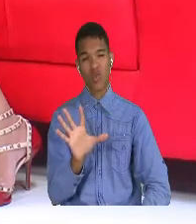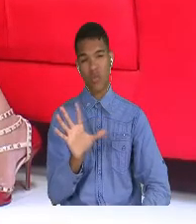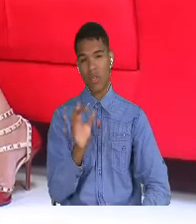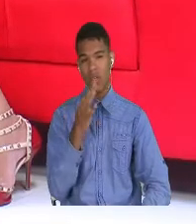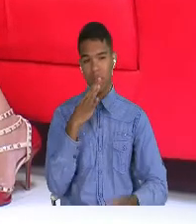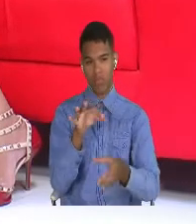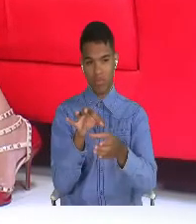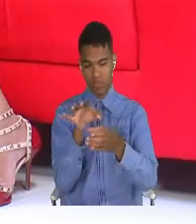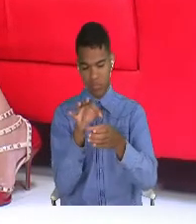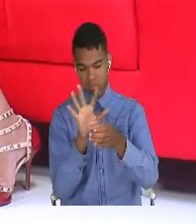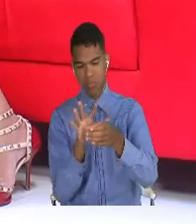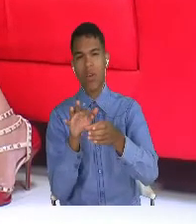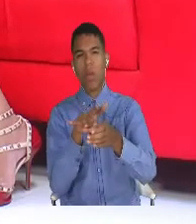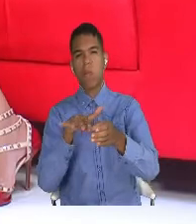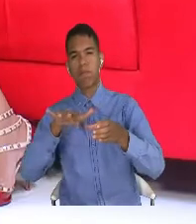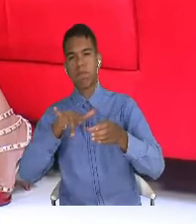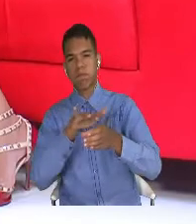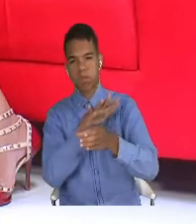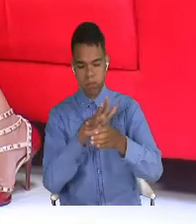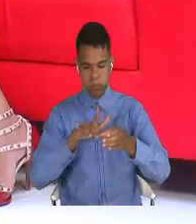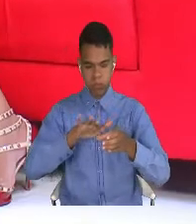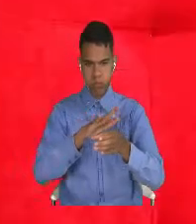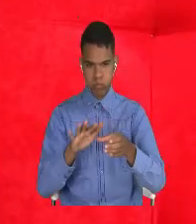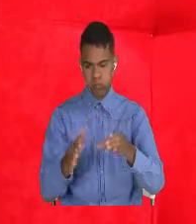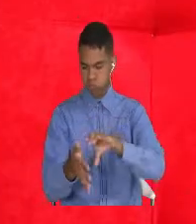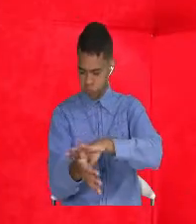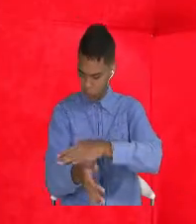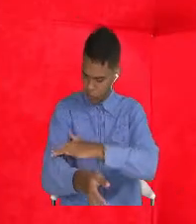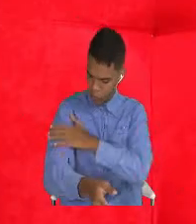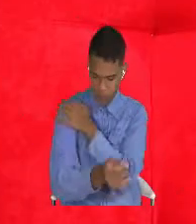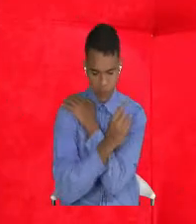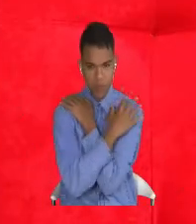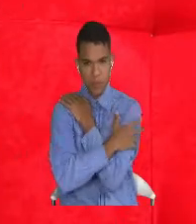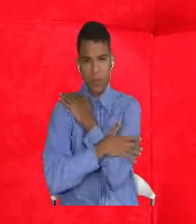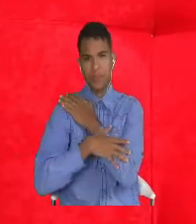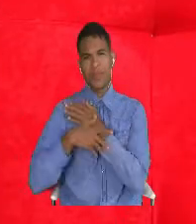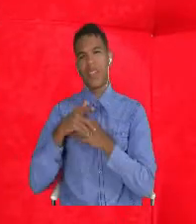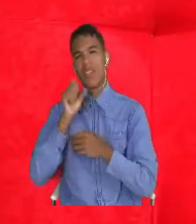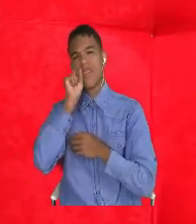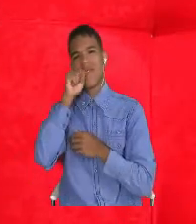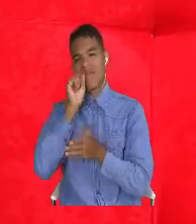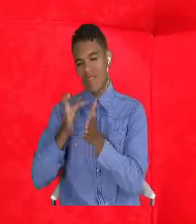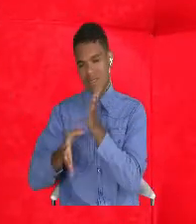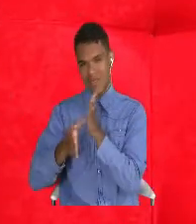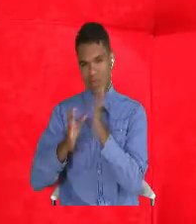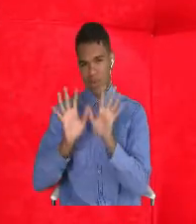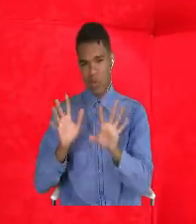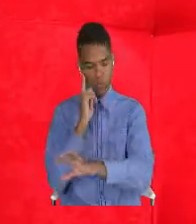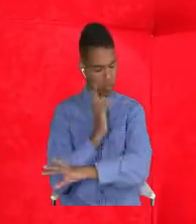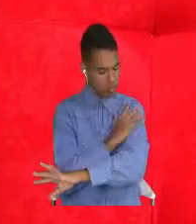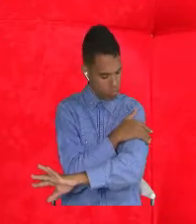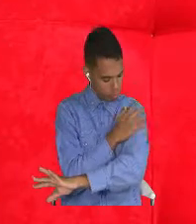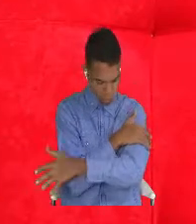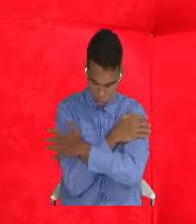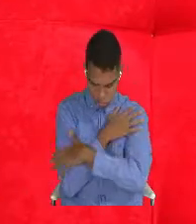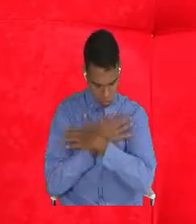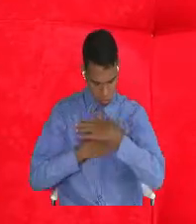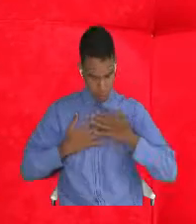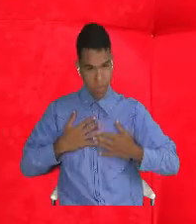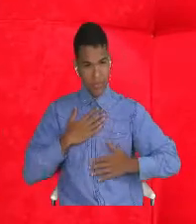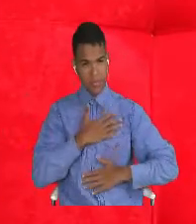poder eliminar lo que es la piel naranja, llamada la piel naranja. También nosotros necesitamos hacer primero una valoración porque la piel